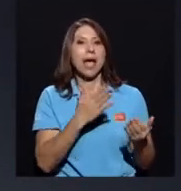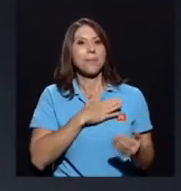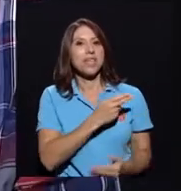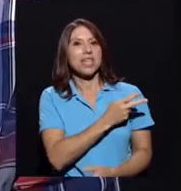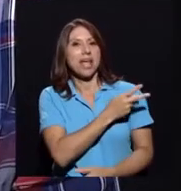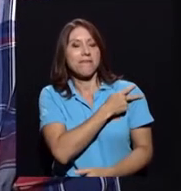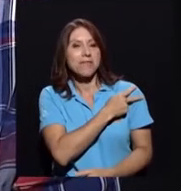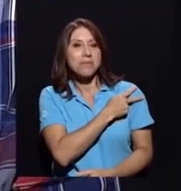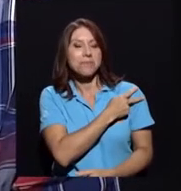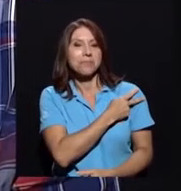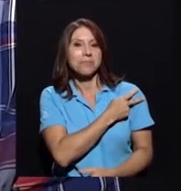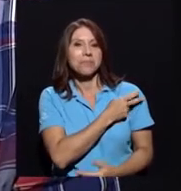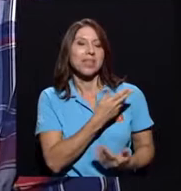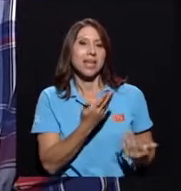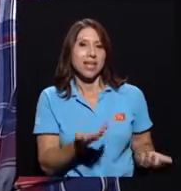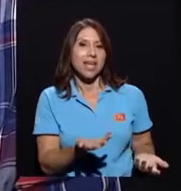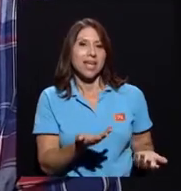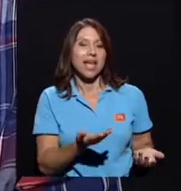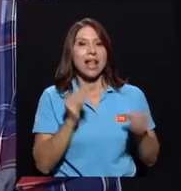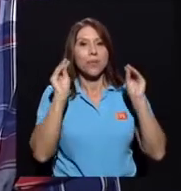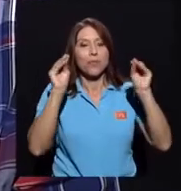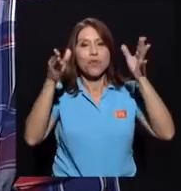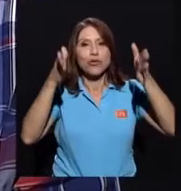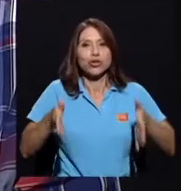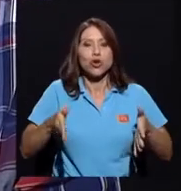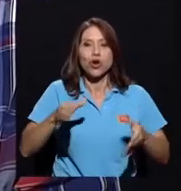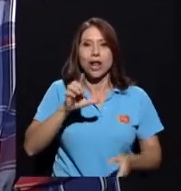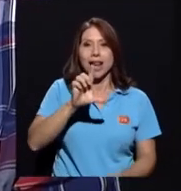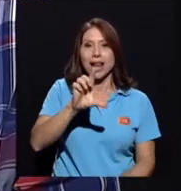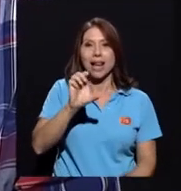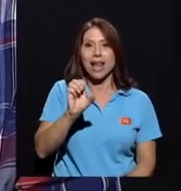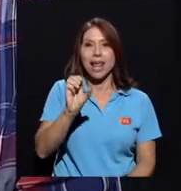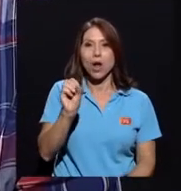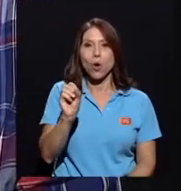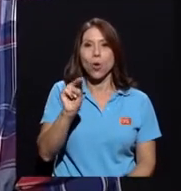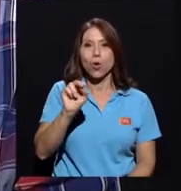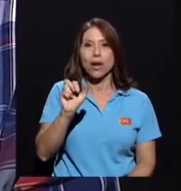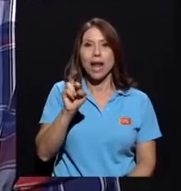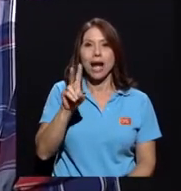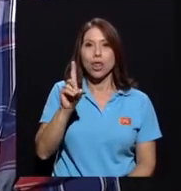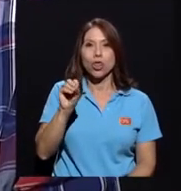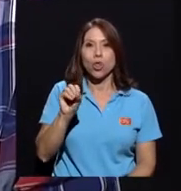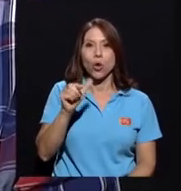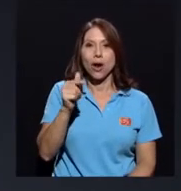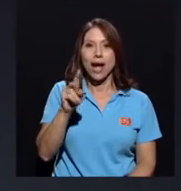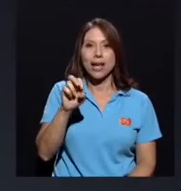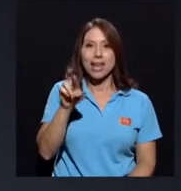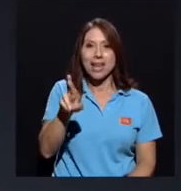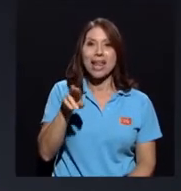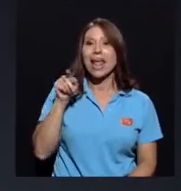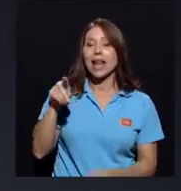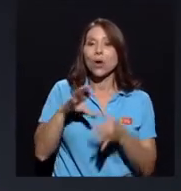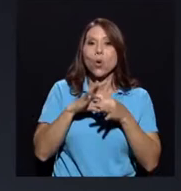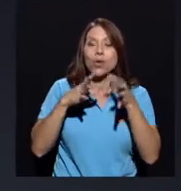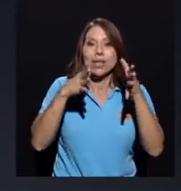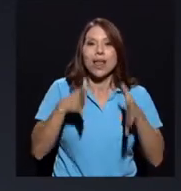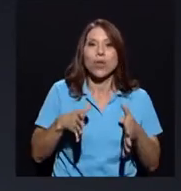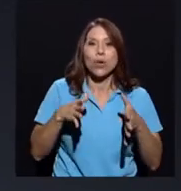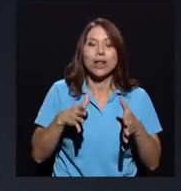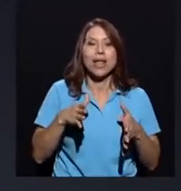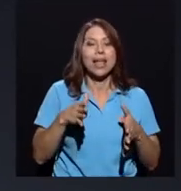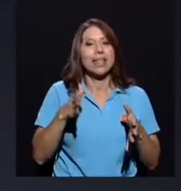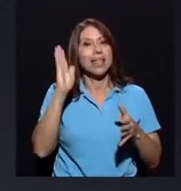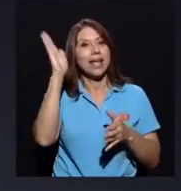jefe qué el profesor leonardo garnier quien es el coordinador de la cátedra de introducción a la economía